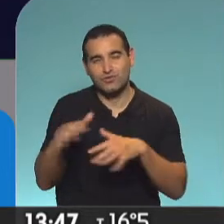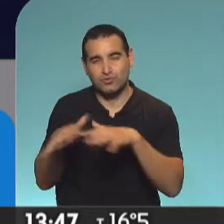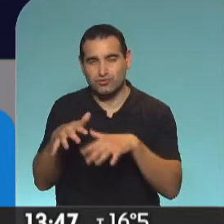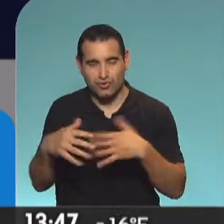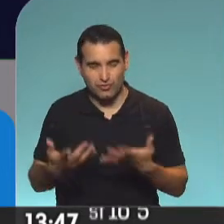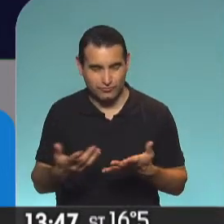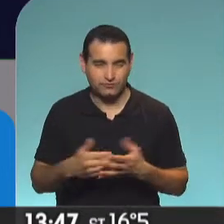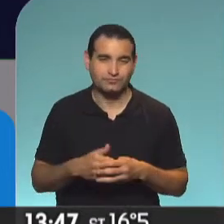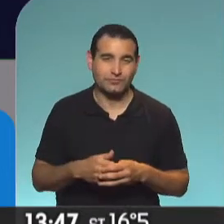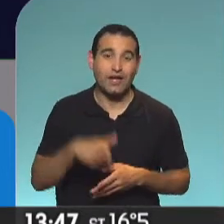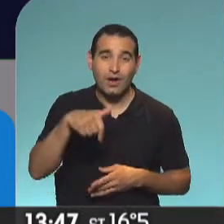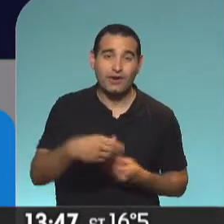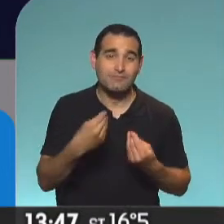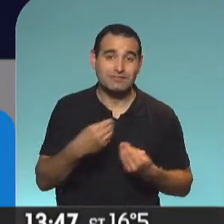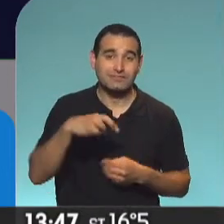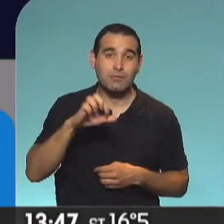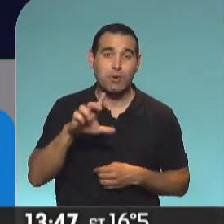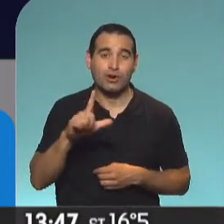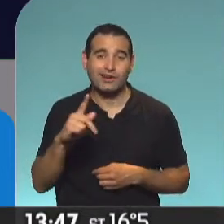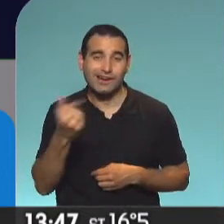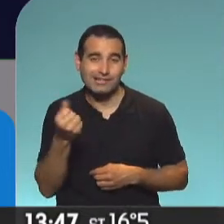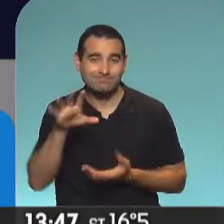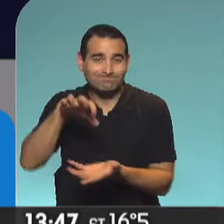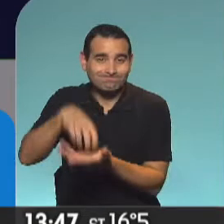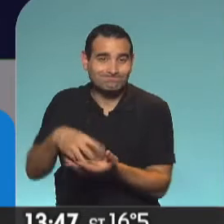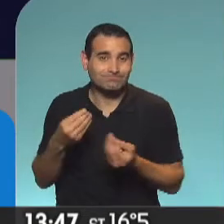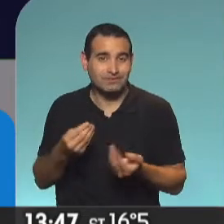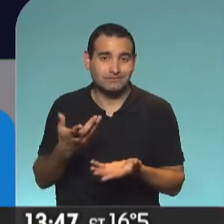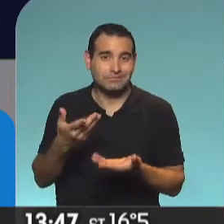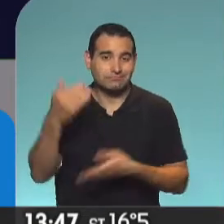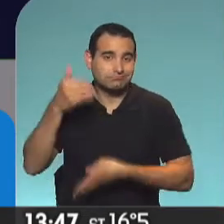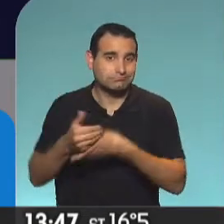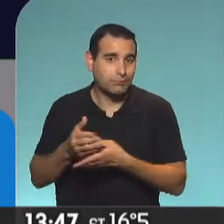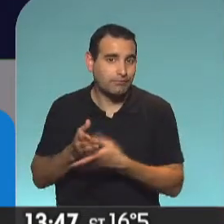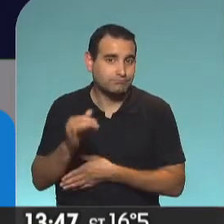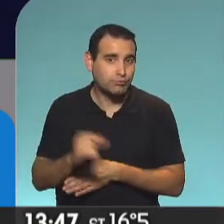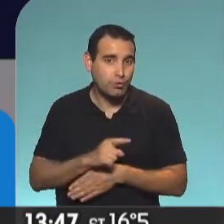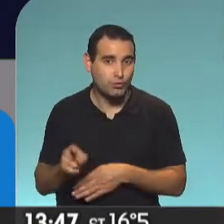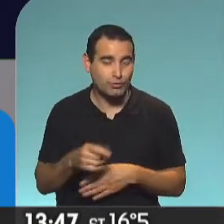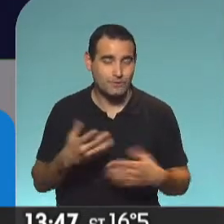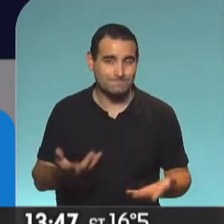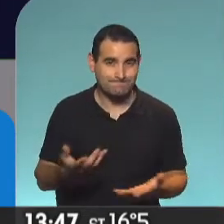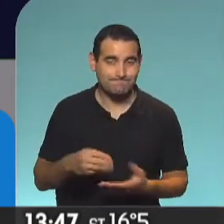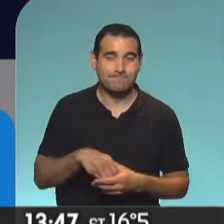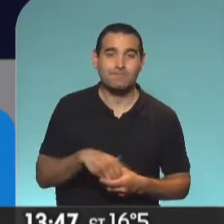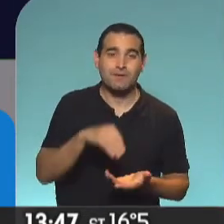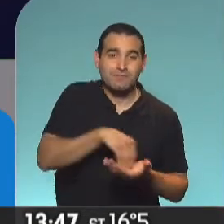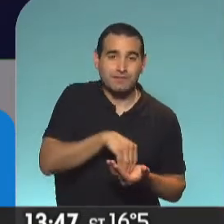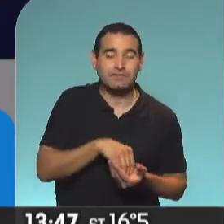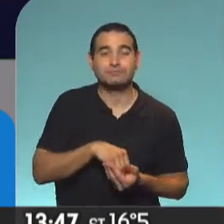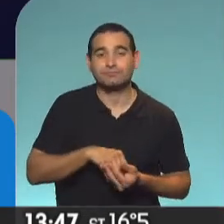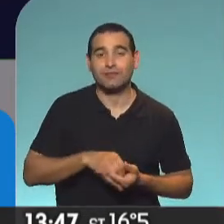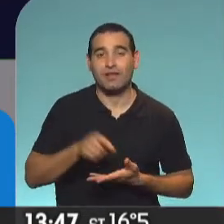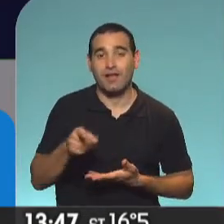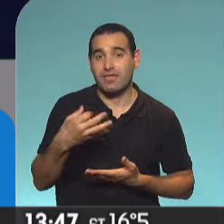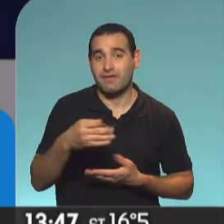terrible, esto de, bueno, ¿qué es lo que pasa con Polka? Si hay que reinventarse o cerrar, y en el medio, bueno, ¿cómo conciliar eso con los derechos y las obligaciones